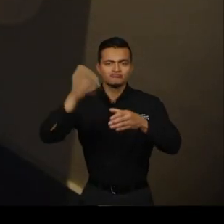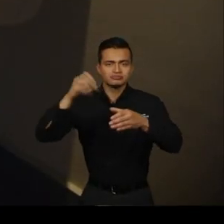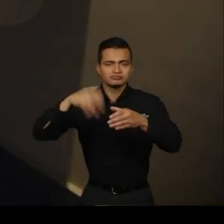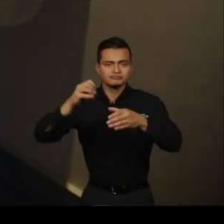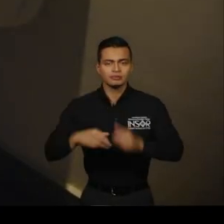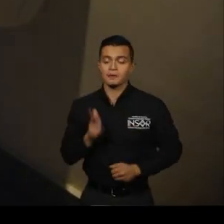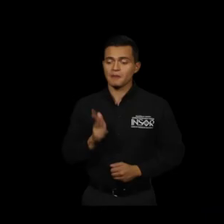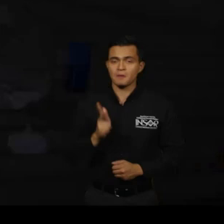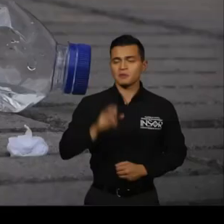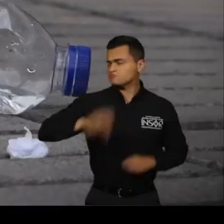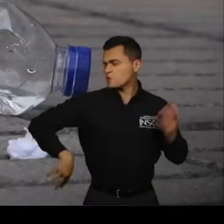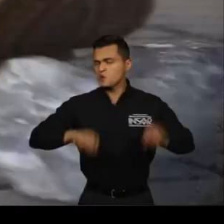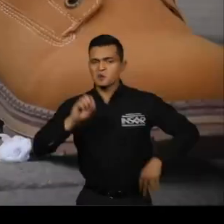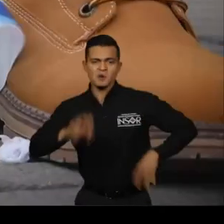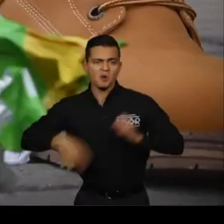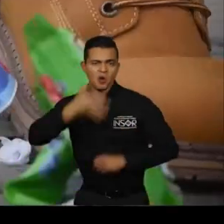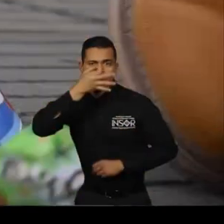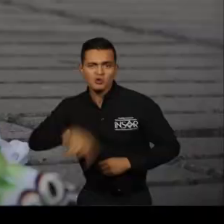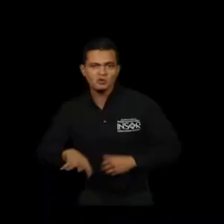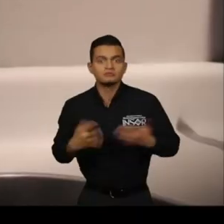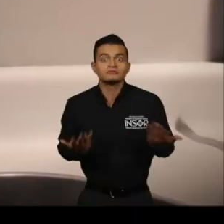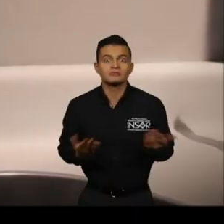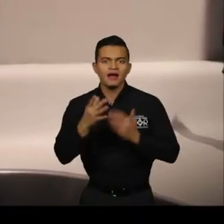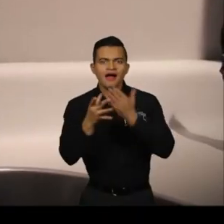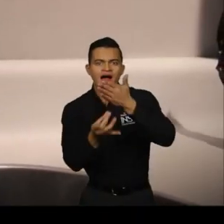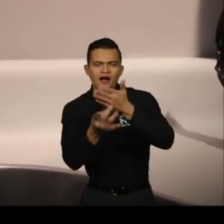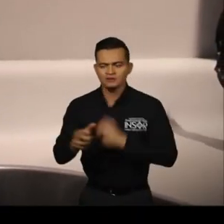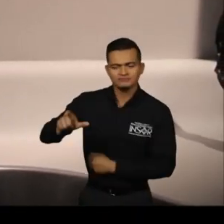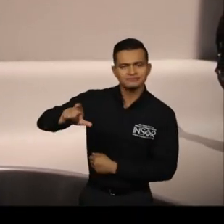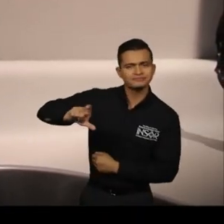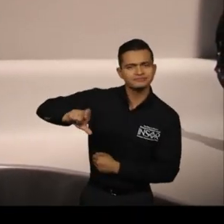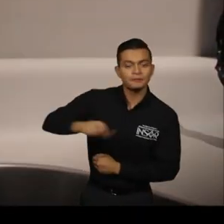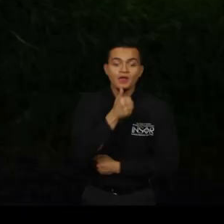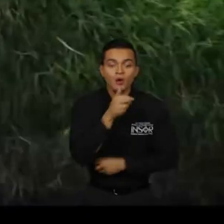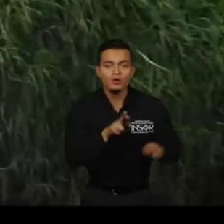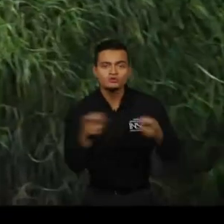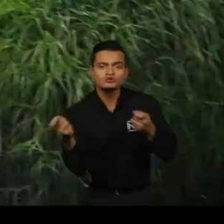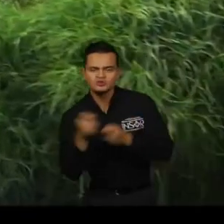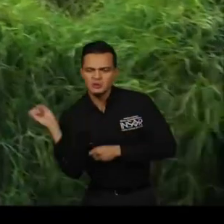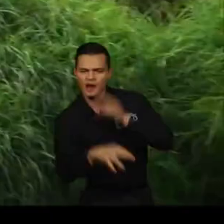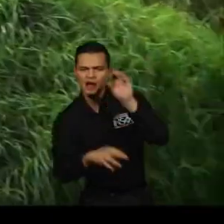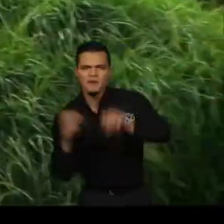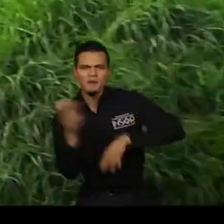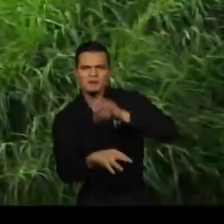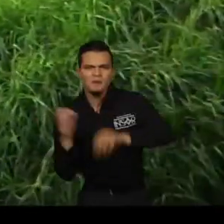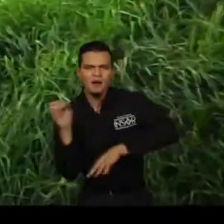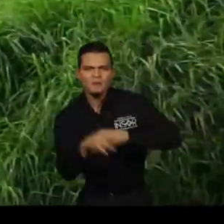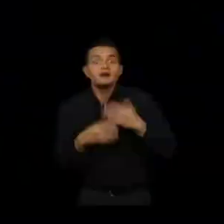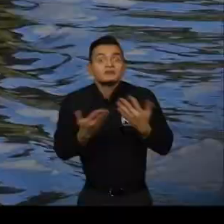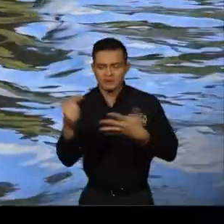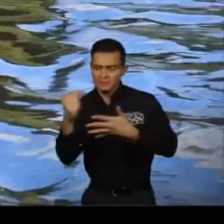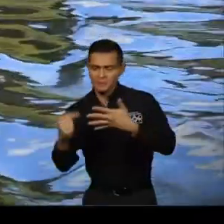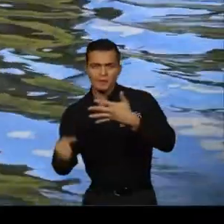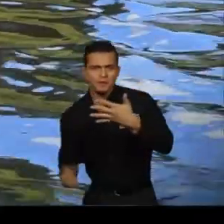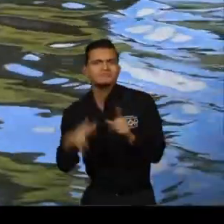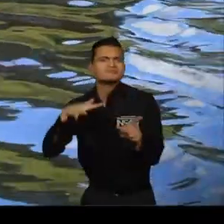Arrojar desechos al inodoro, tirar basura a la calle, botar aceite por el lavaplatos, llevar los escombros a las riberas.